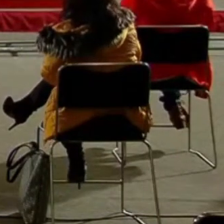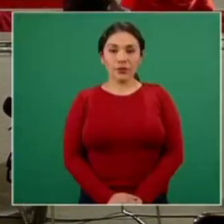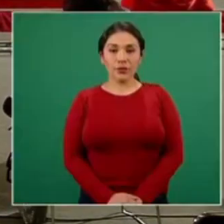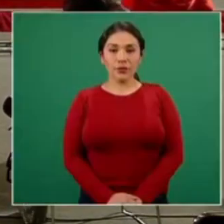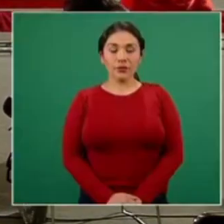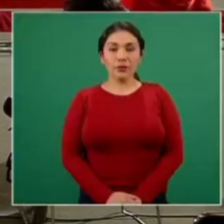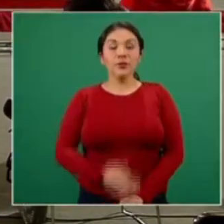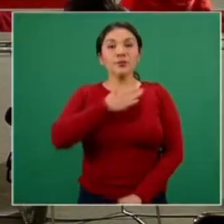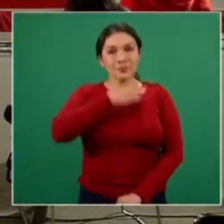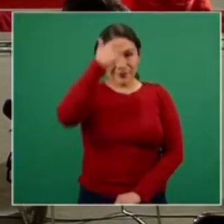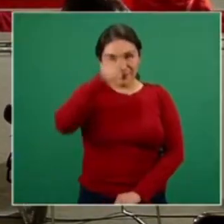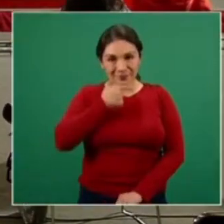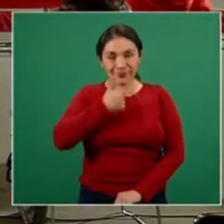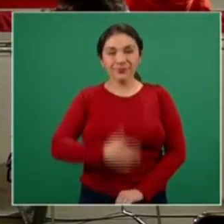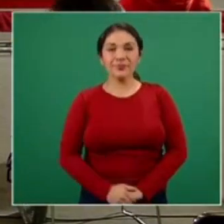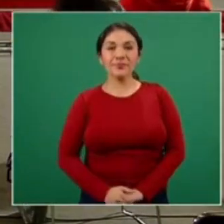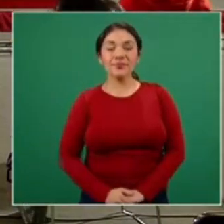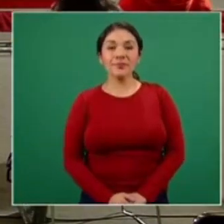Muy buenas noches.